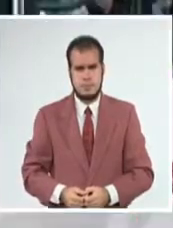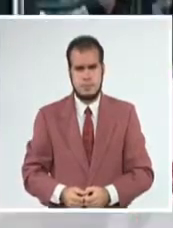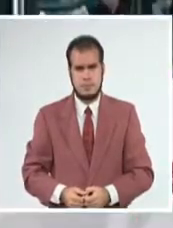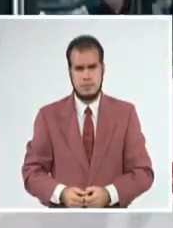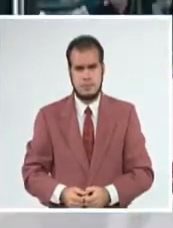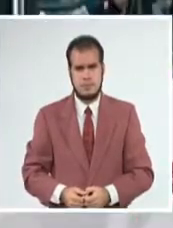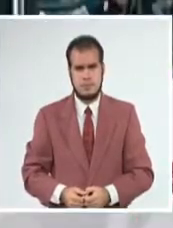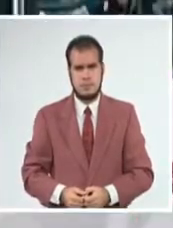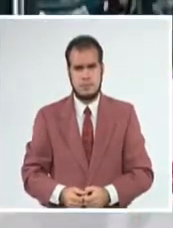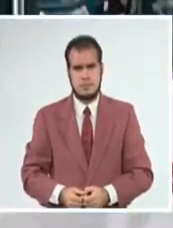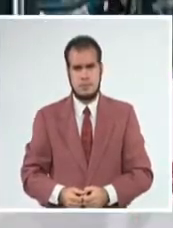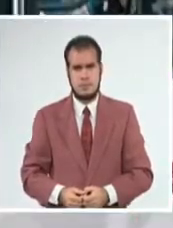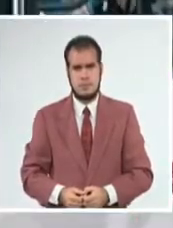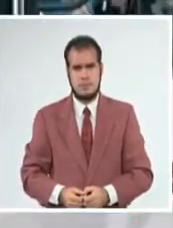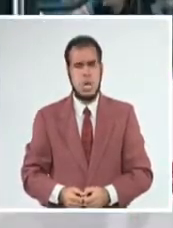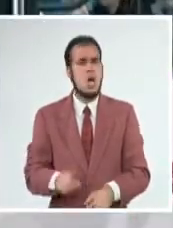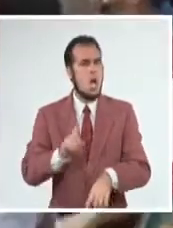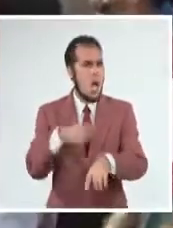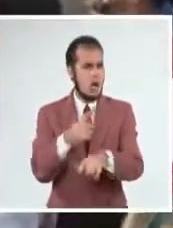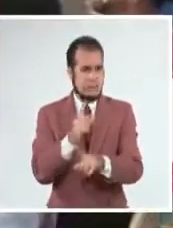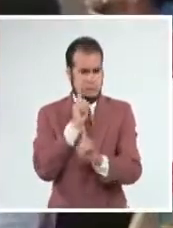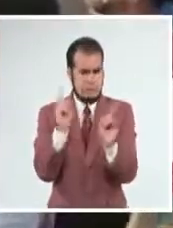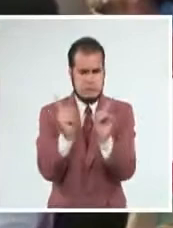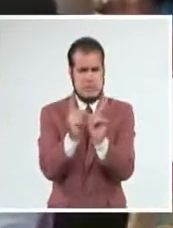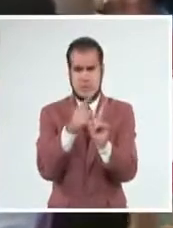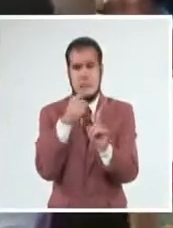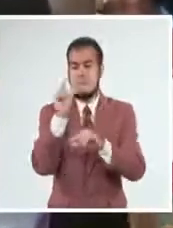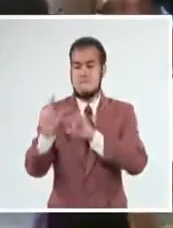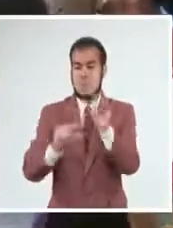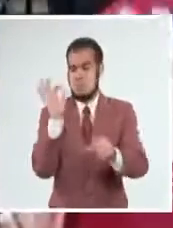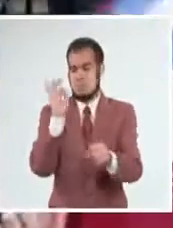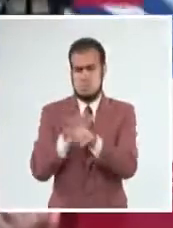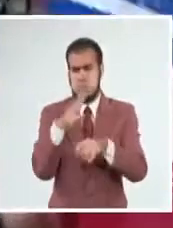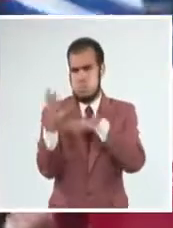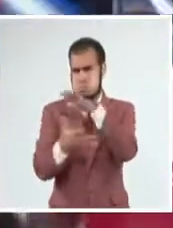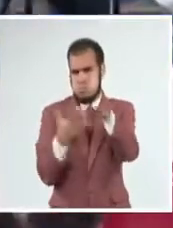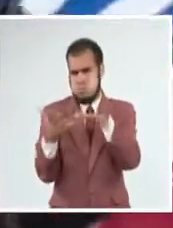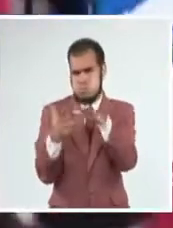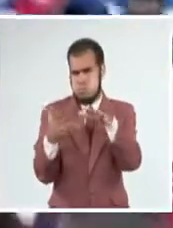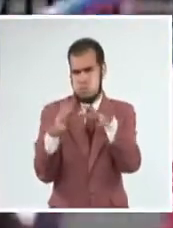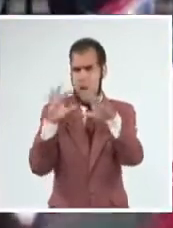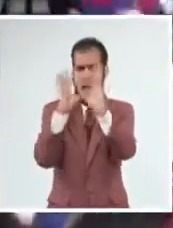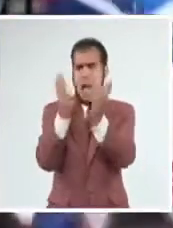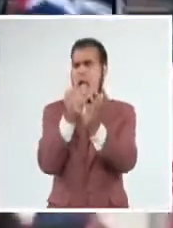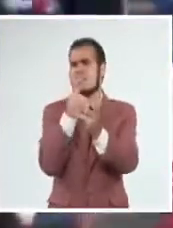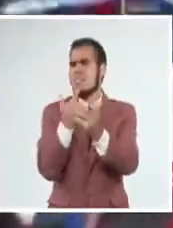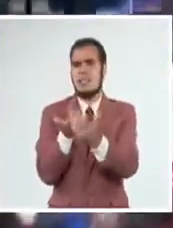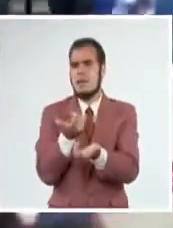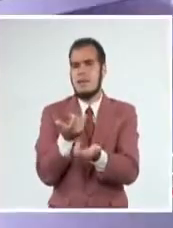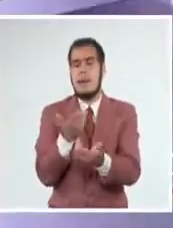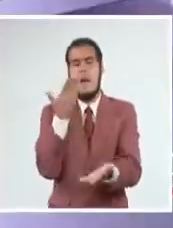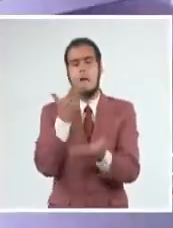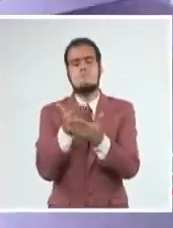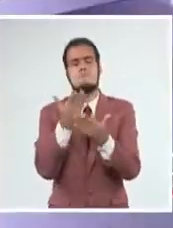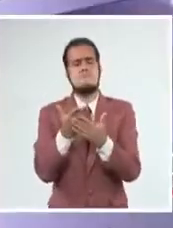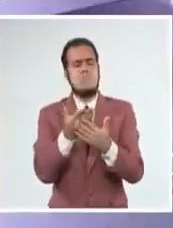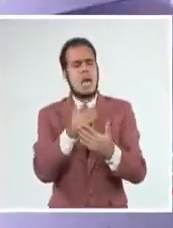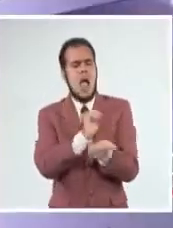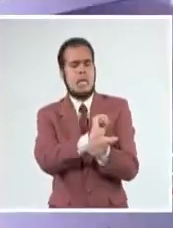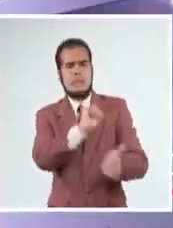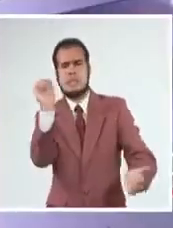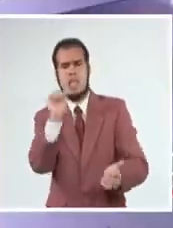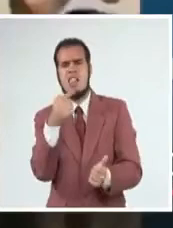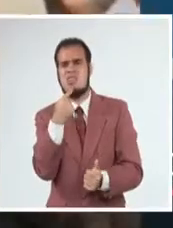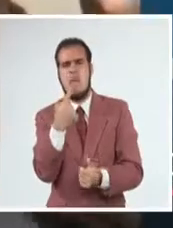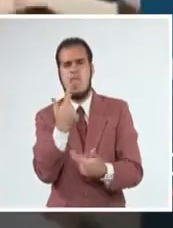En pocas horas, la matriz de opinión de crisis humanitaria fue suplantada por el reclamo de libertades, el fin del